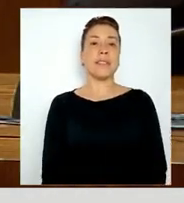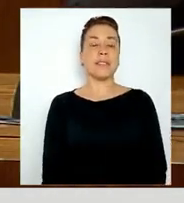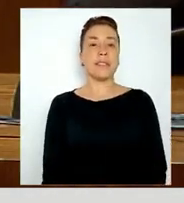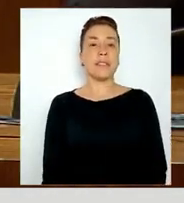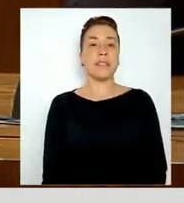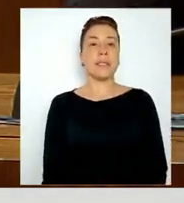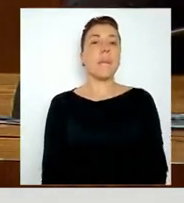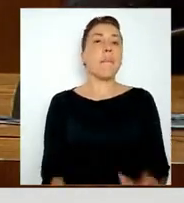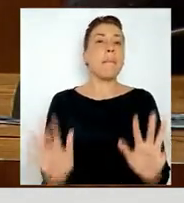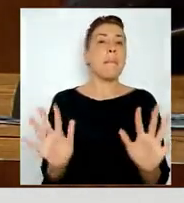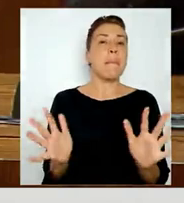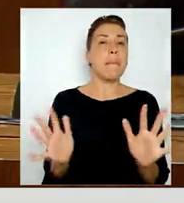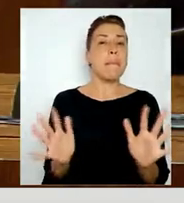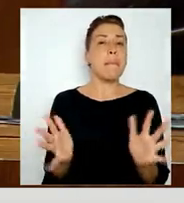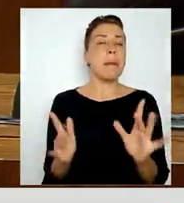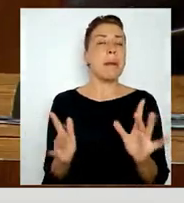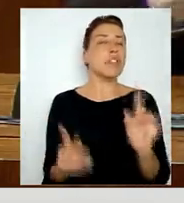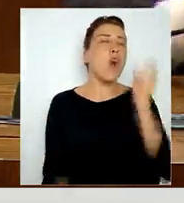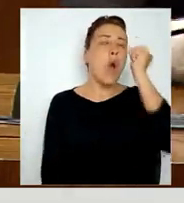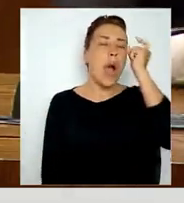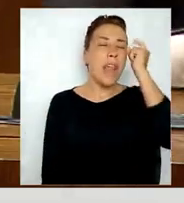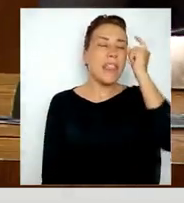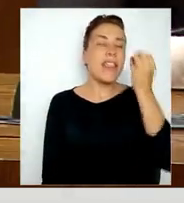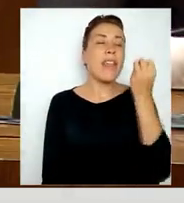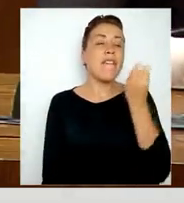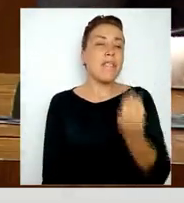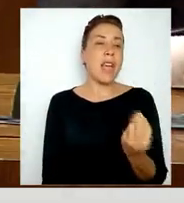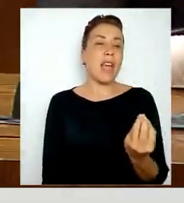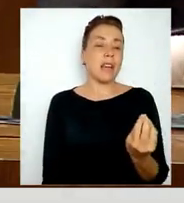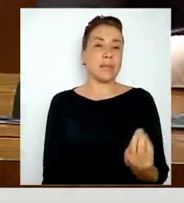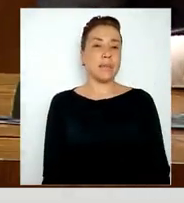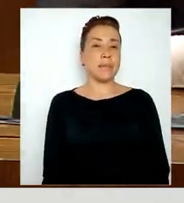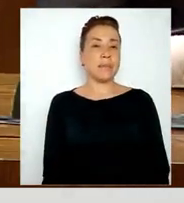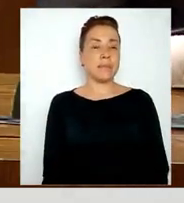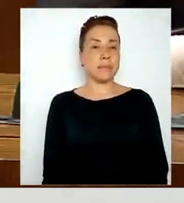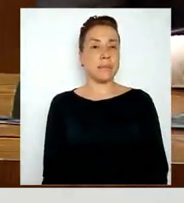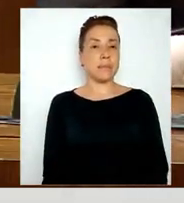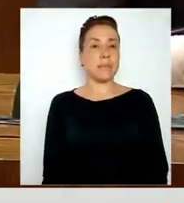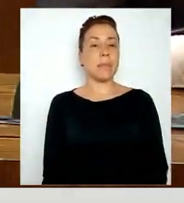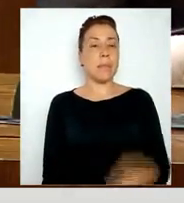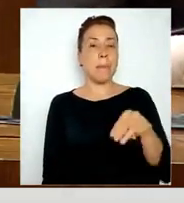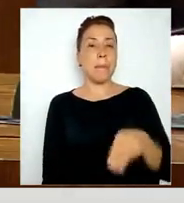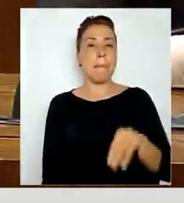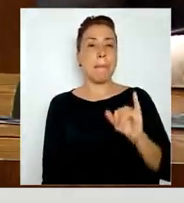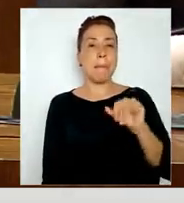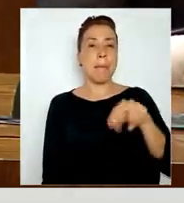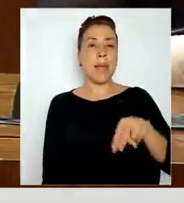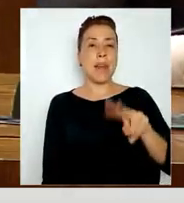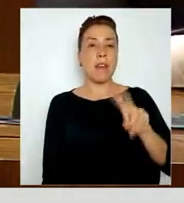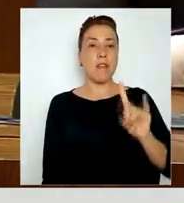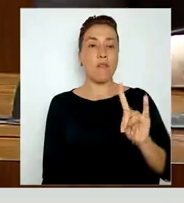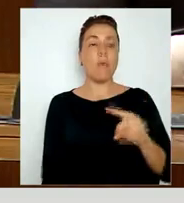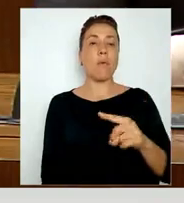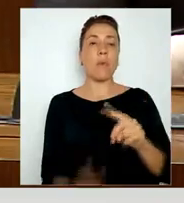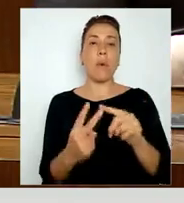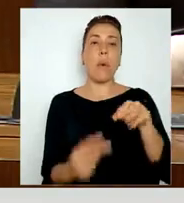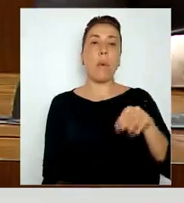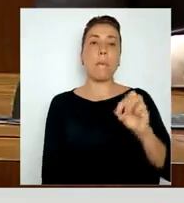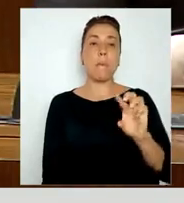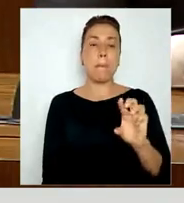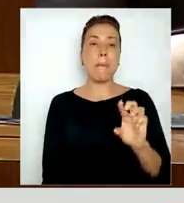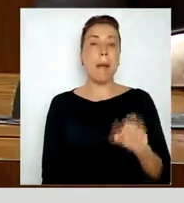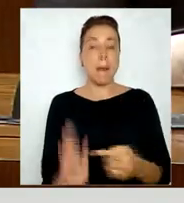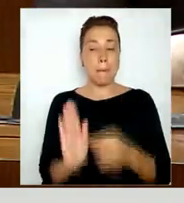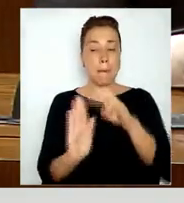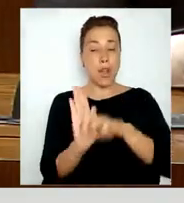se entendió eso correctamente respecto del mismo y el mop la el actual proyecto de ley lo que